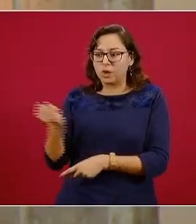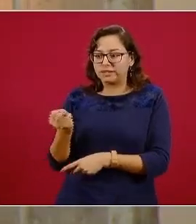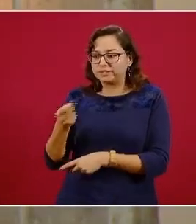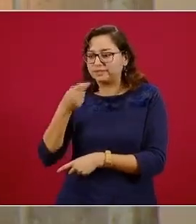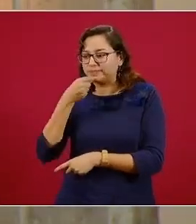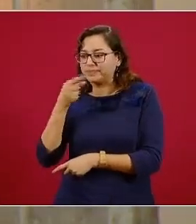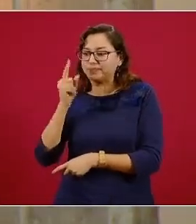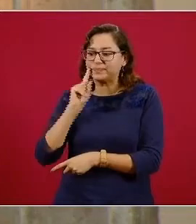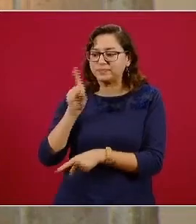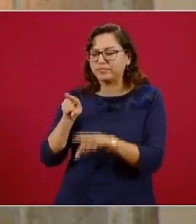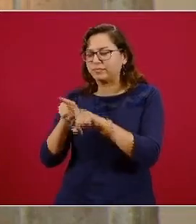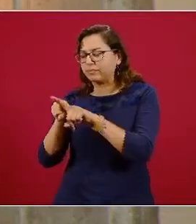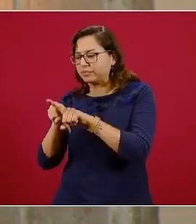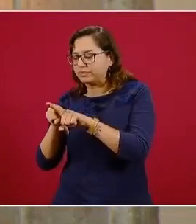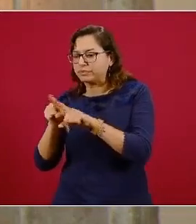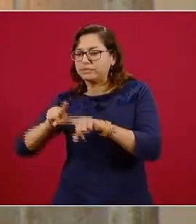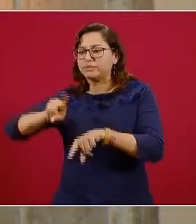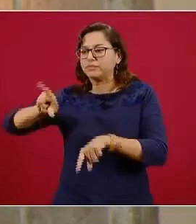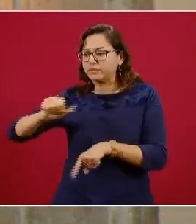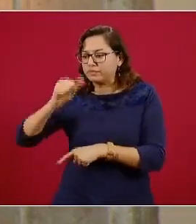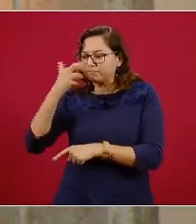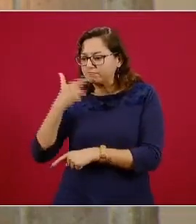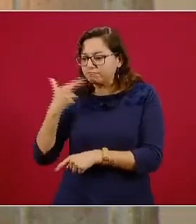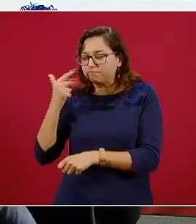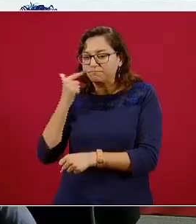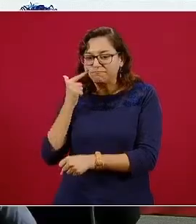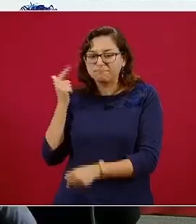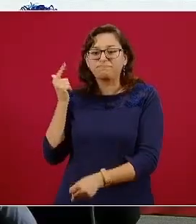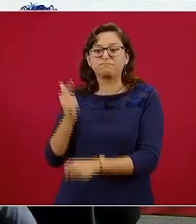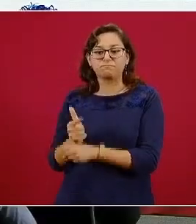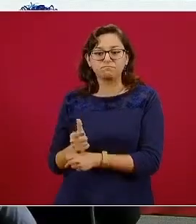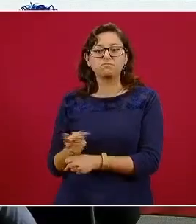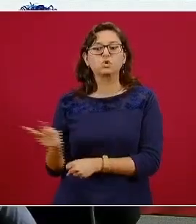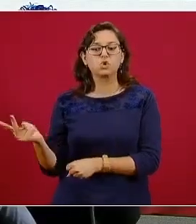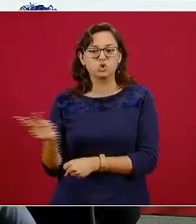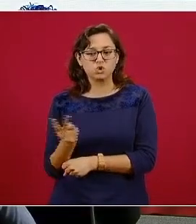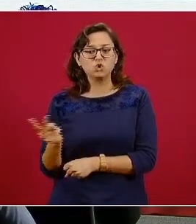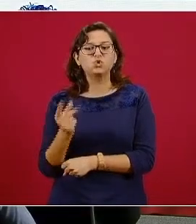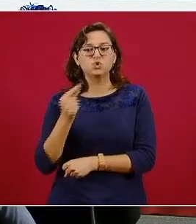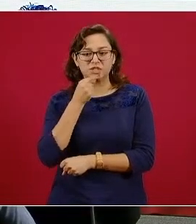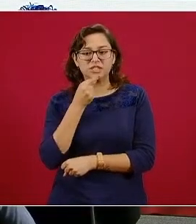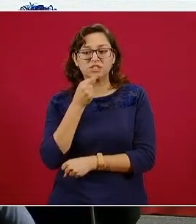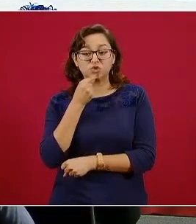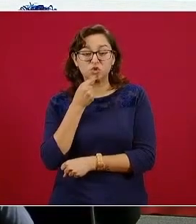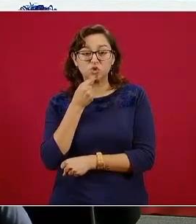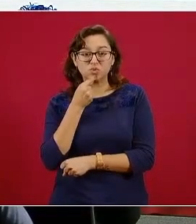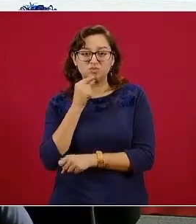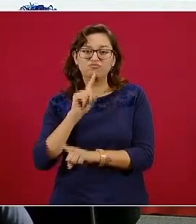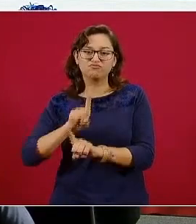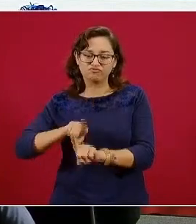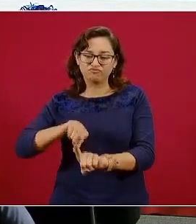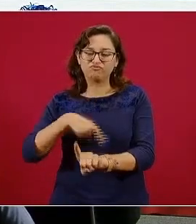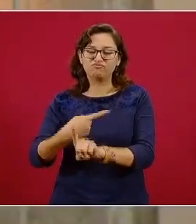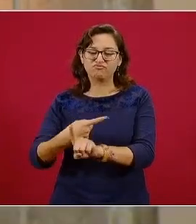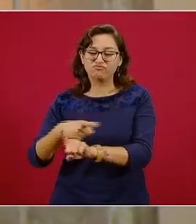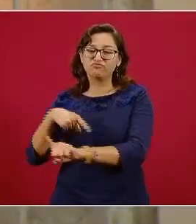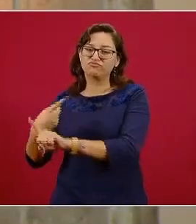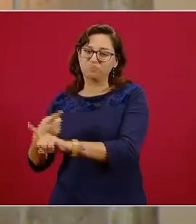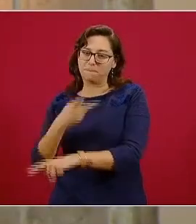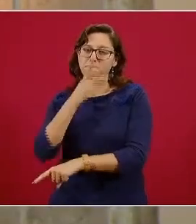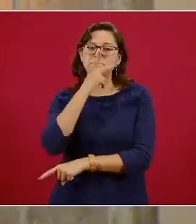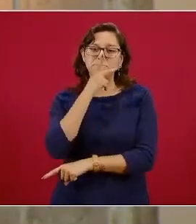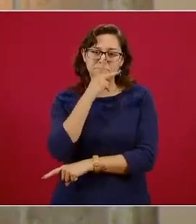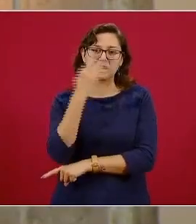a la revisión clínica se diagnosticó que ambos niños eran violados por el